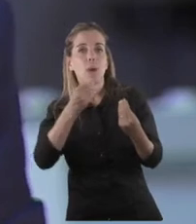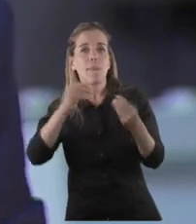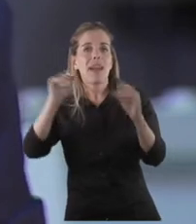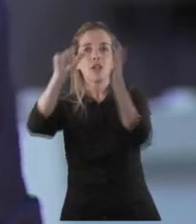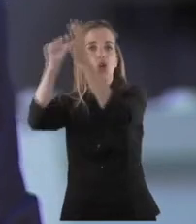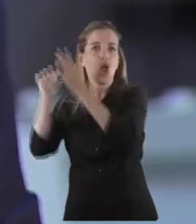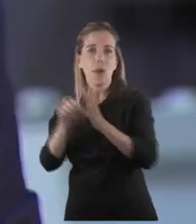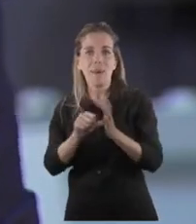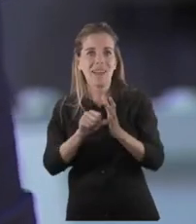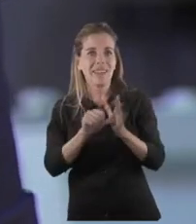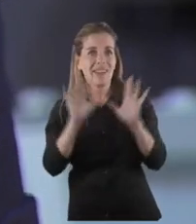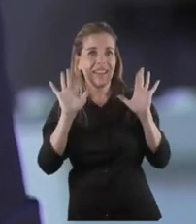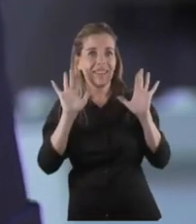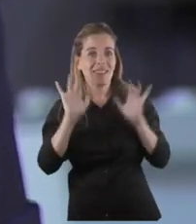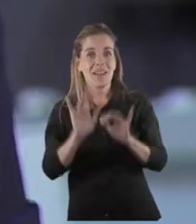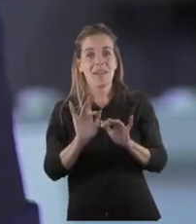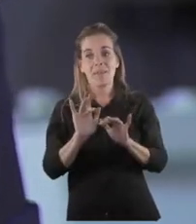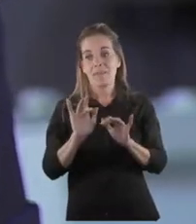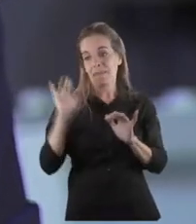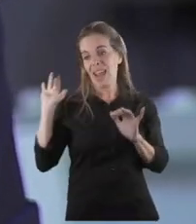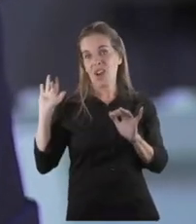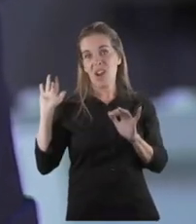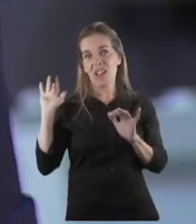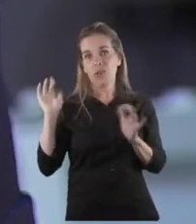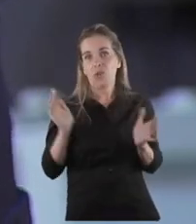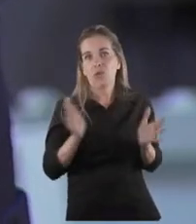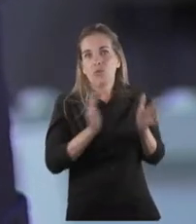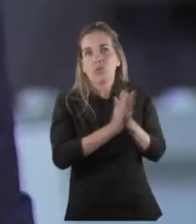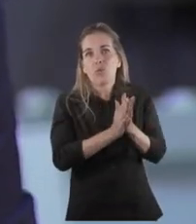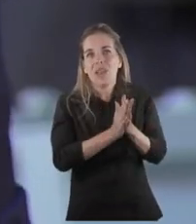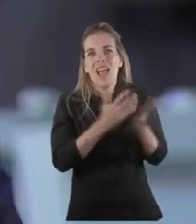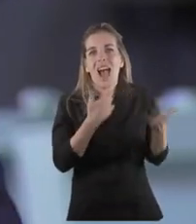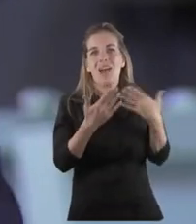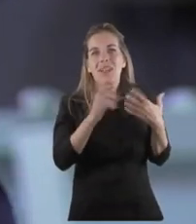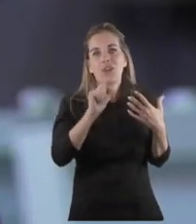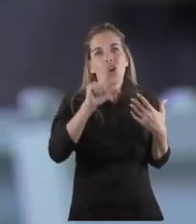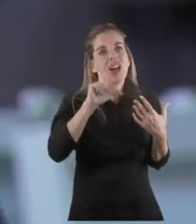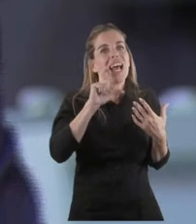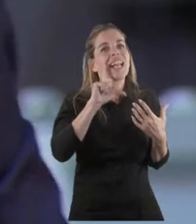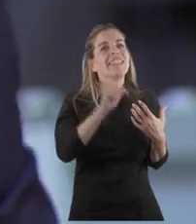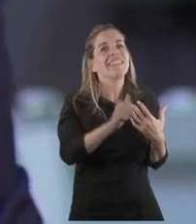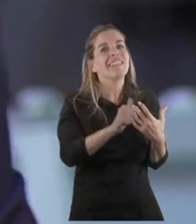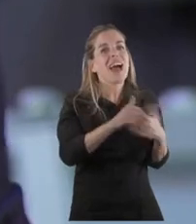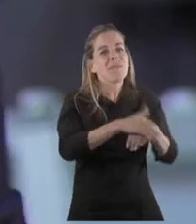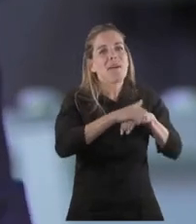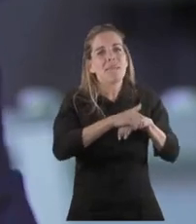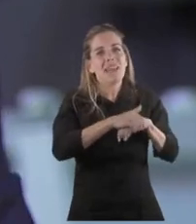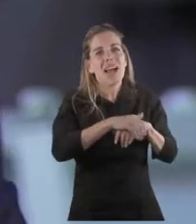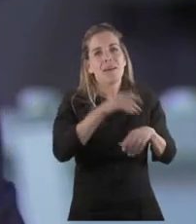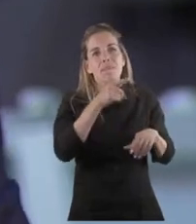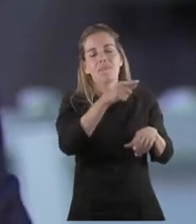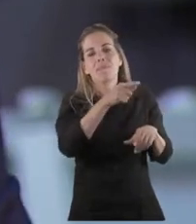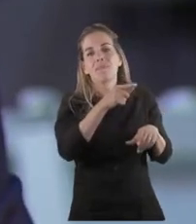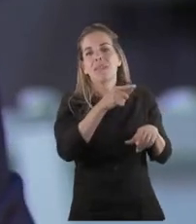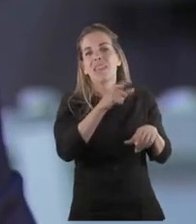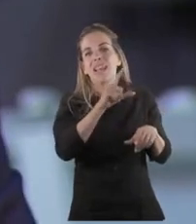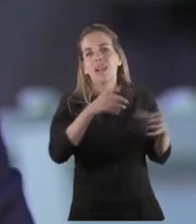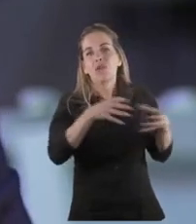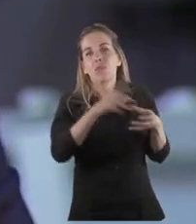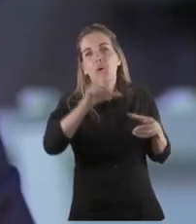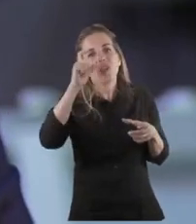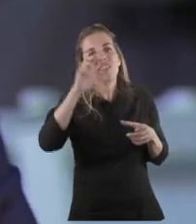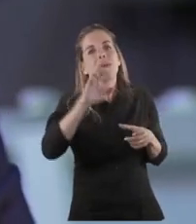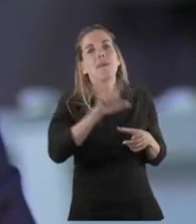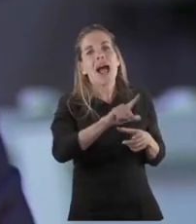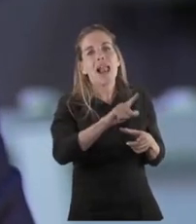Estuve el miércoles con Alicia Bárcena, que lamentablemente deja la CEPAL y vino a despedirse. Y me contaba el problema